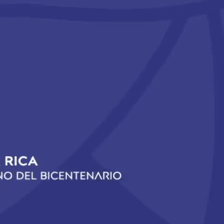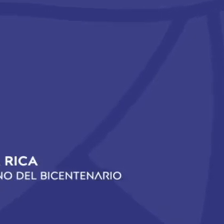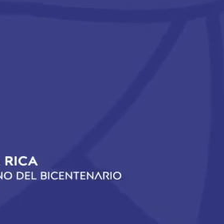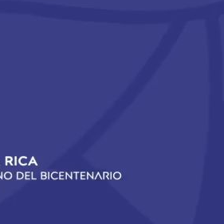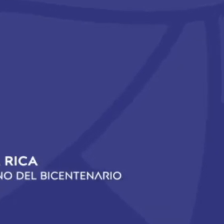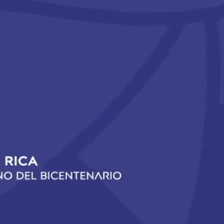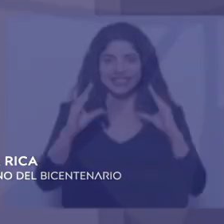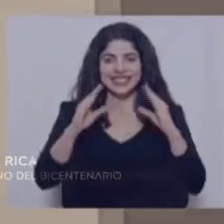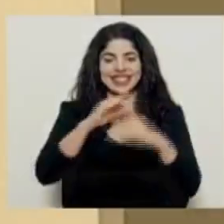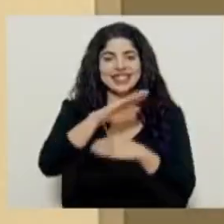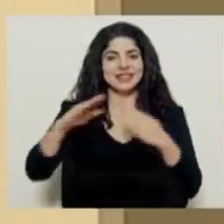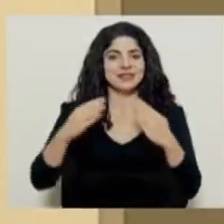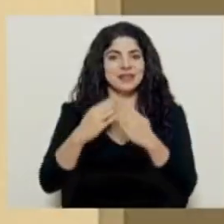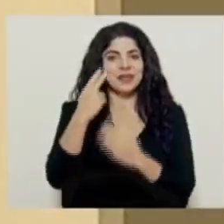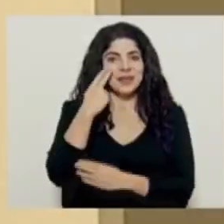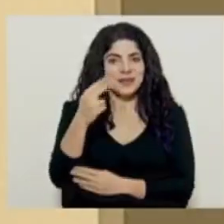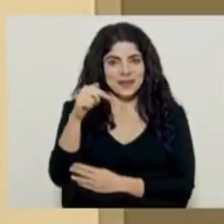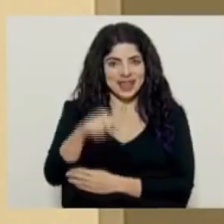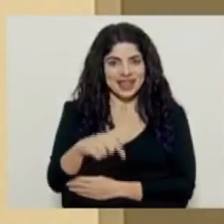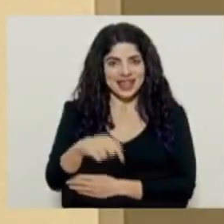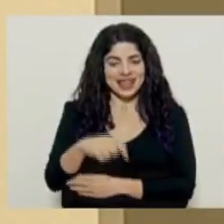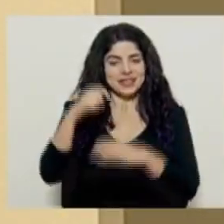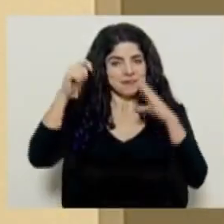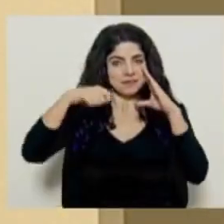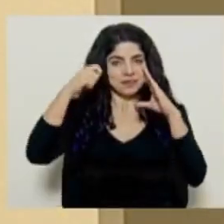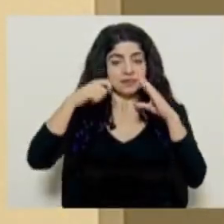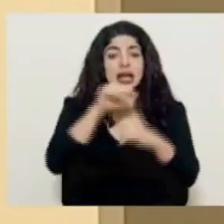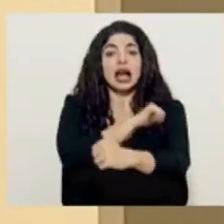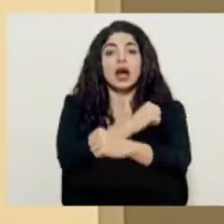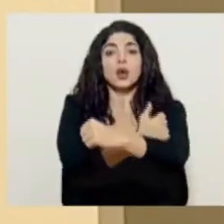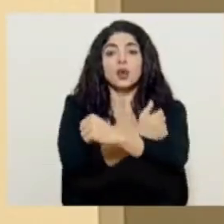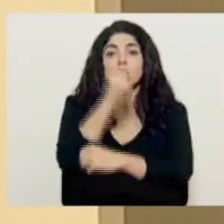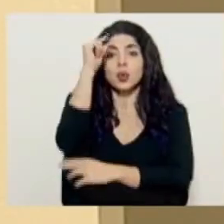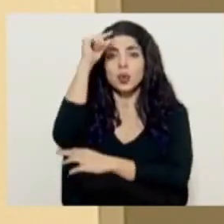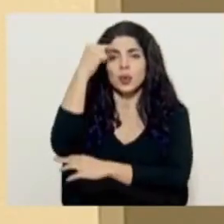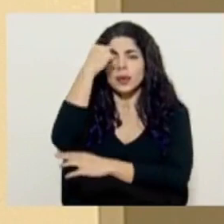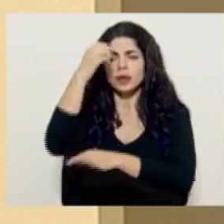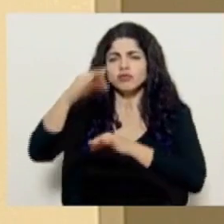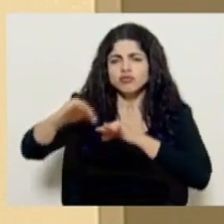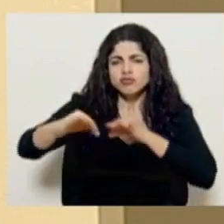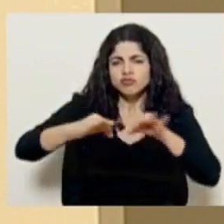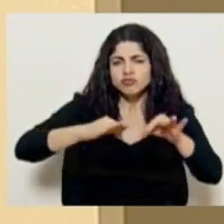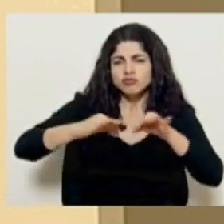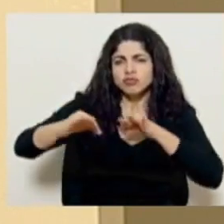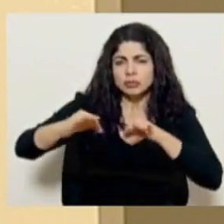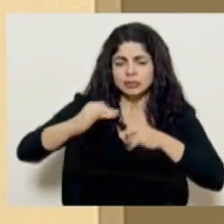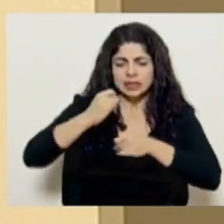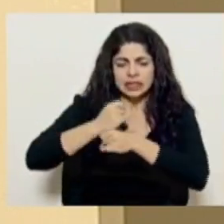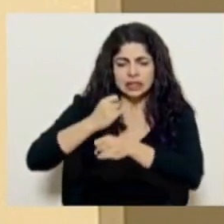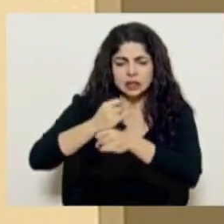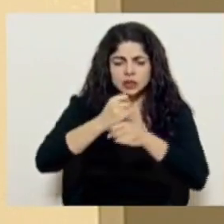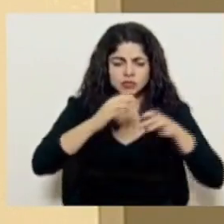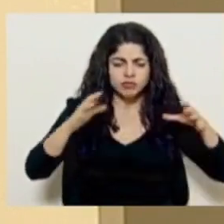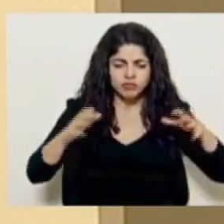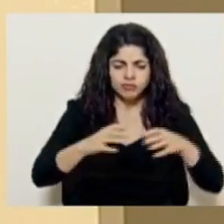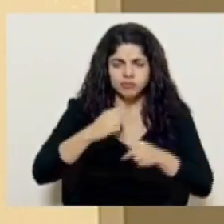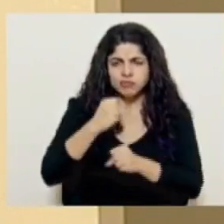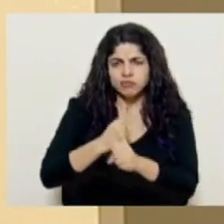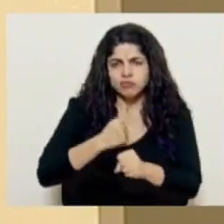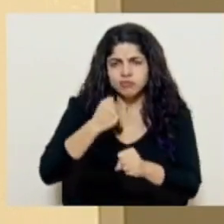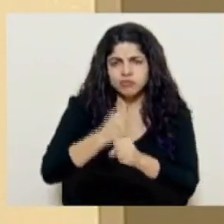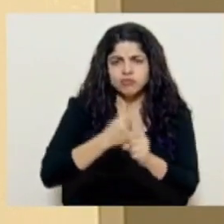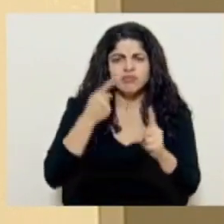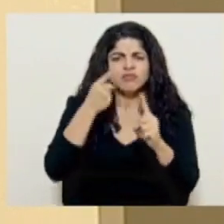Muy buenas tardes a quienes nos sintonizan en esta transmisión, en donde las autoridades de gobierno detallan el trabajo interinstitucional que se realiza